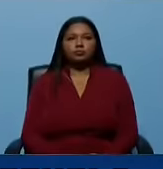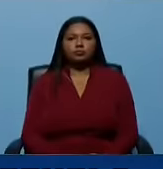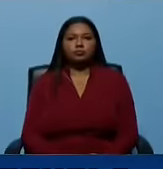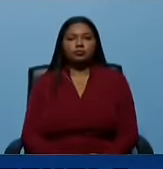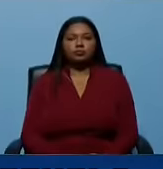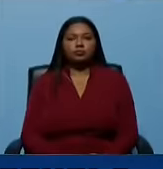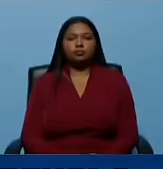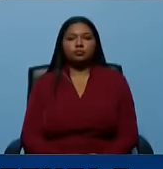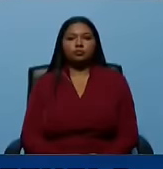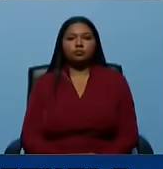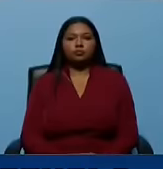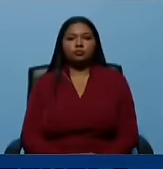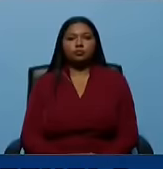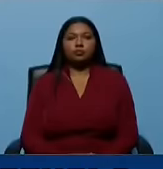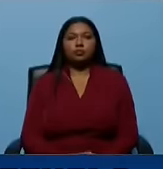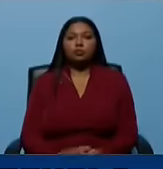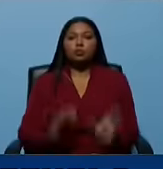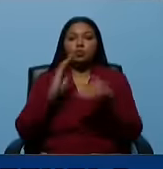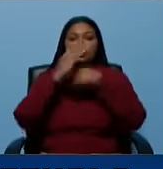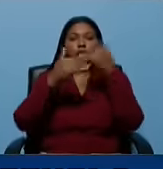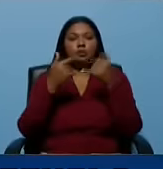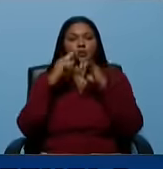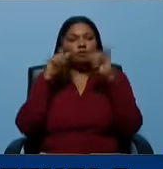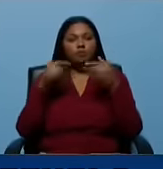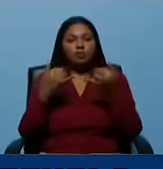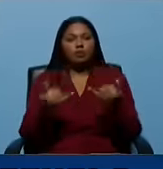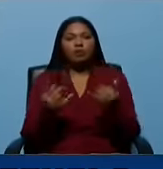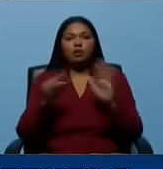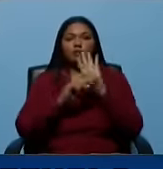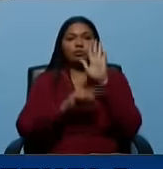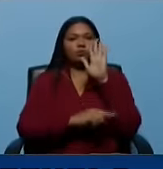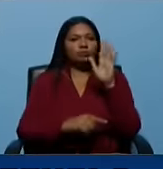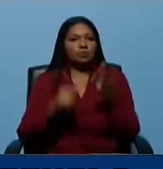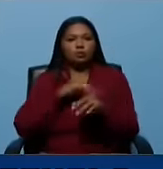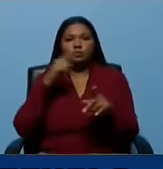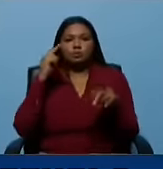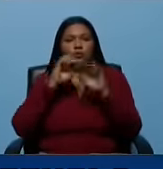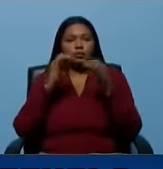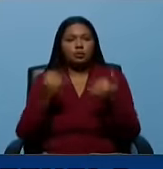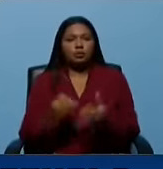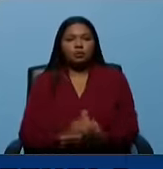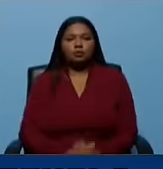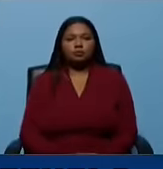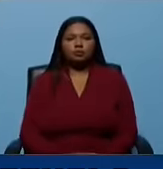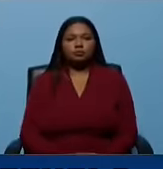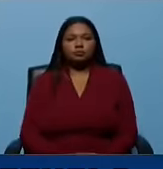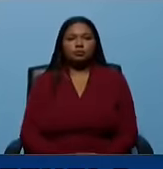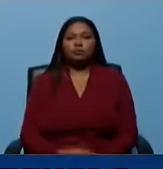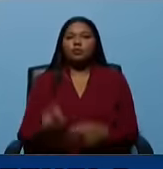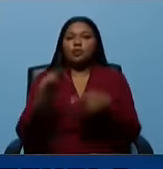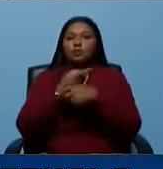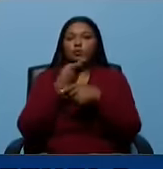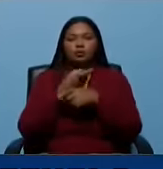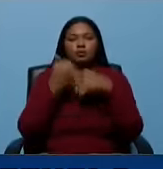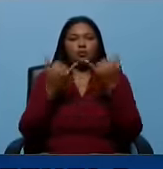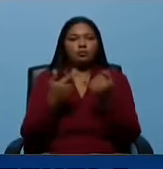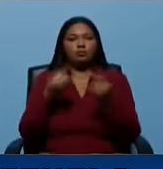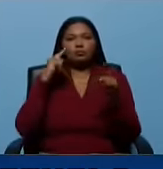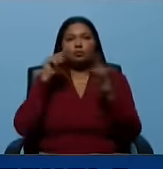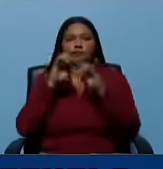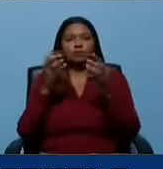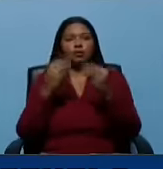son respuesta de grupos a los que les interesa que se cumplan y después estos estos gobiernos también son sujetos de amenaza o